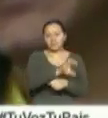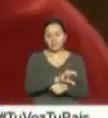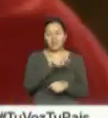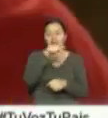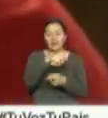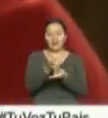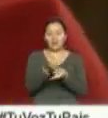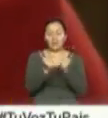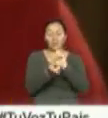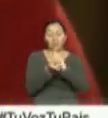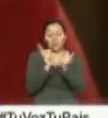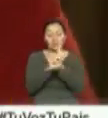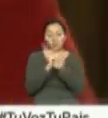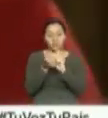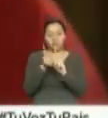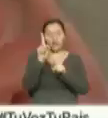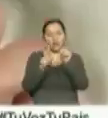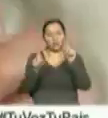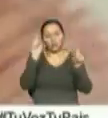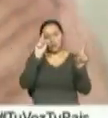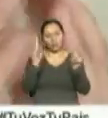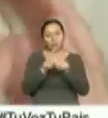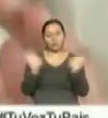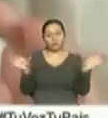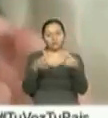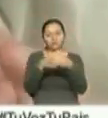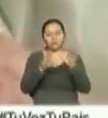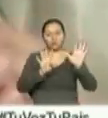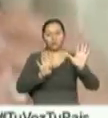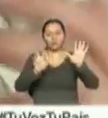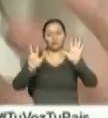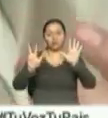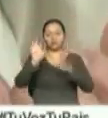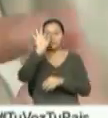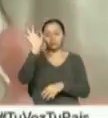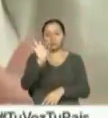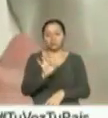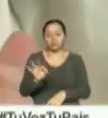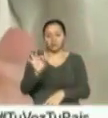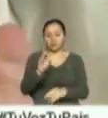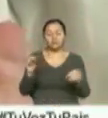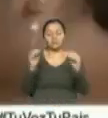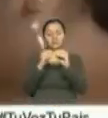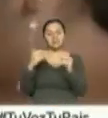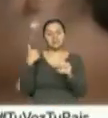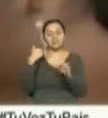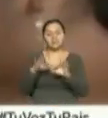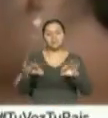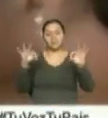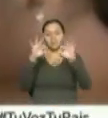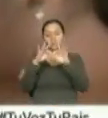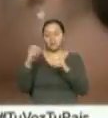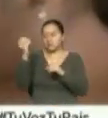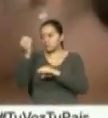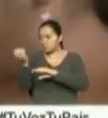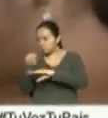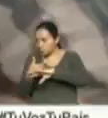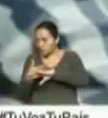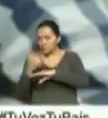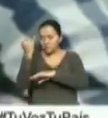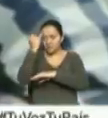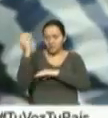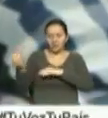En estos encuentros ciudadanos se alcanzó un consenso del 98% y se efectuaron importantes aportes, sugerencias